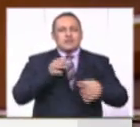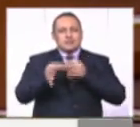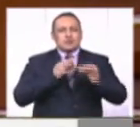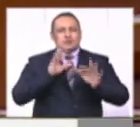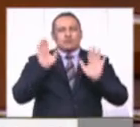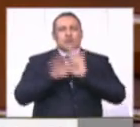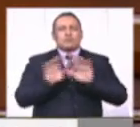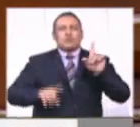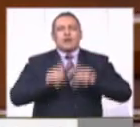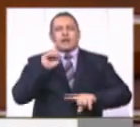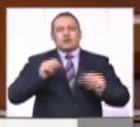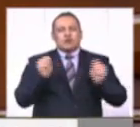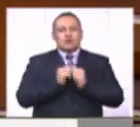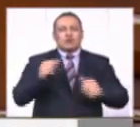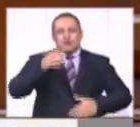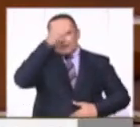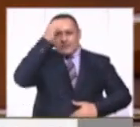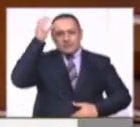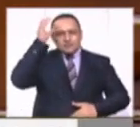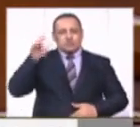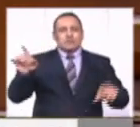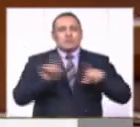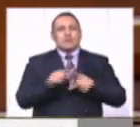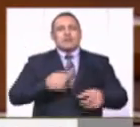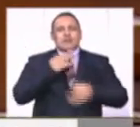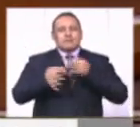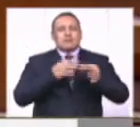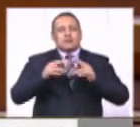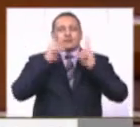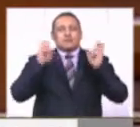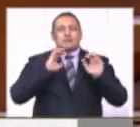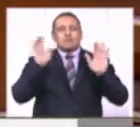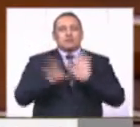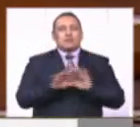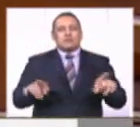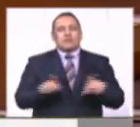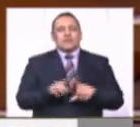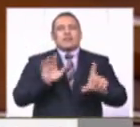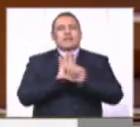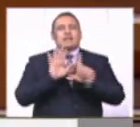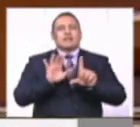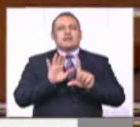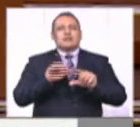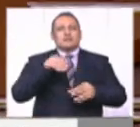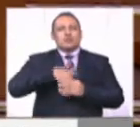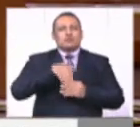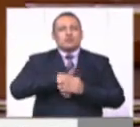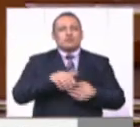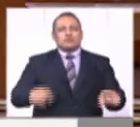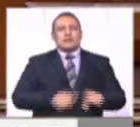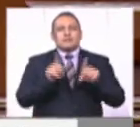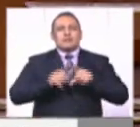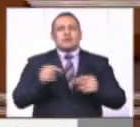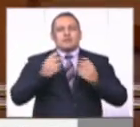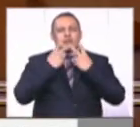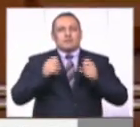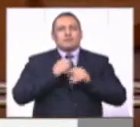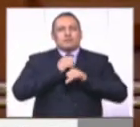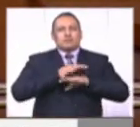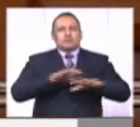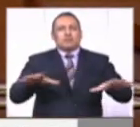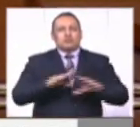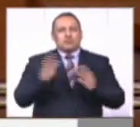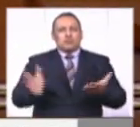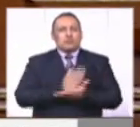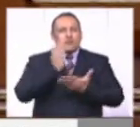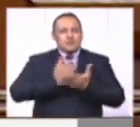si pasaba algo con el señor Castillo según él entre comillas lo voy a poner legítimamente elegido iban a correr ríos de sangre o